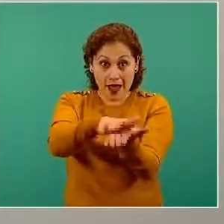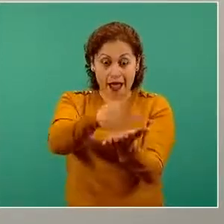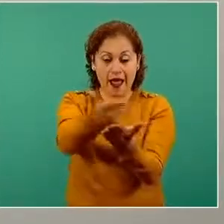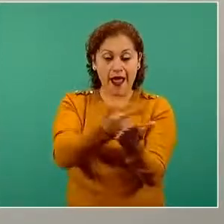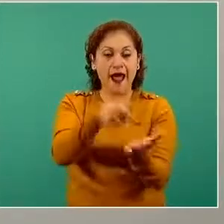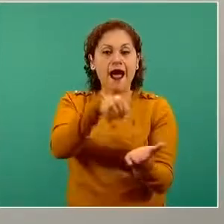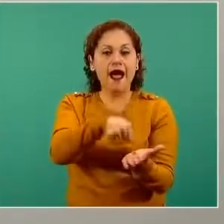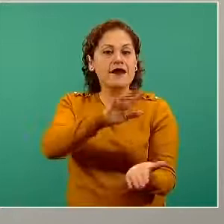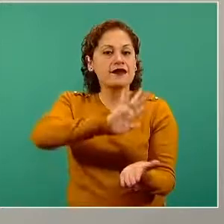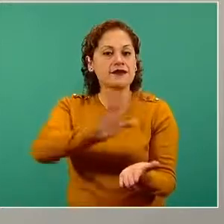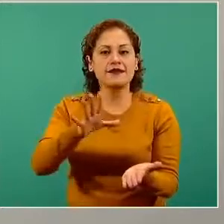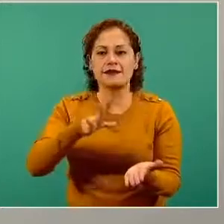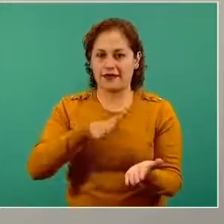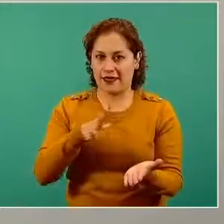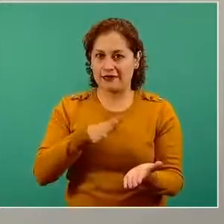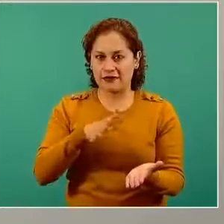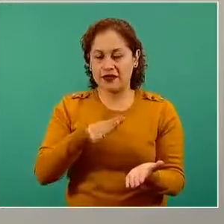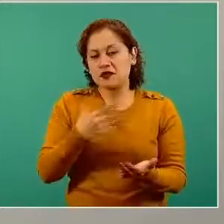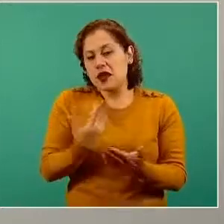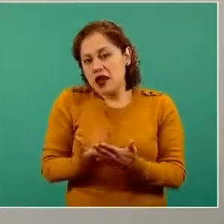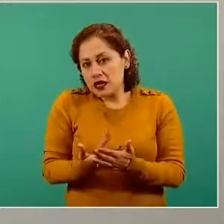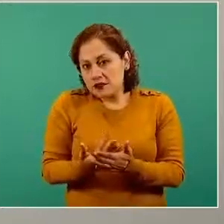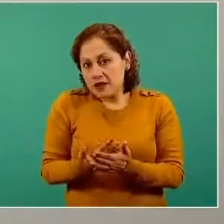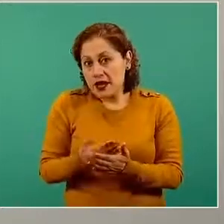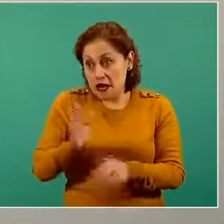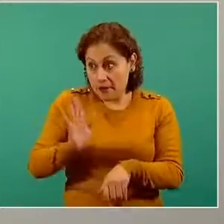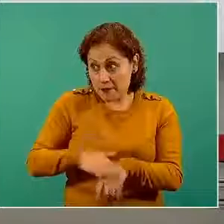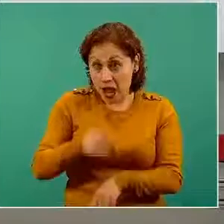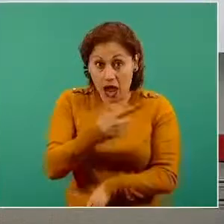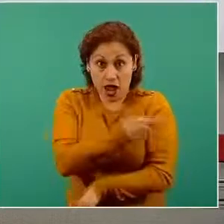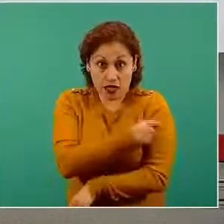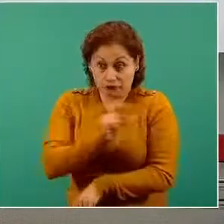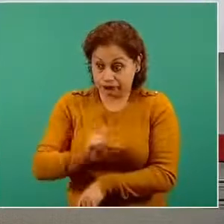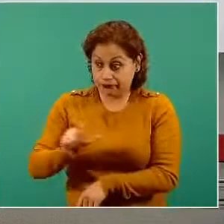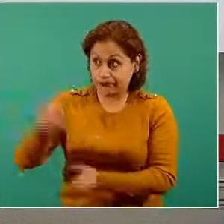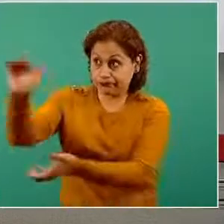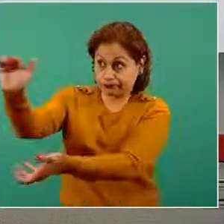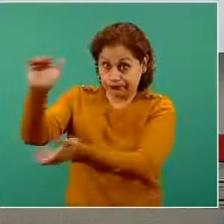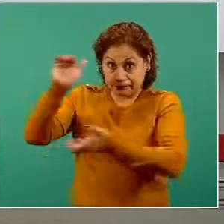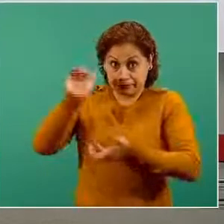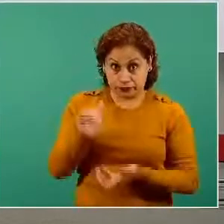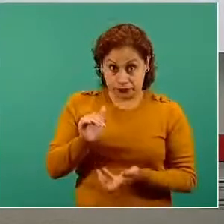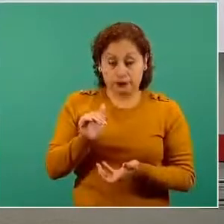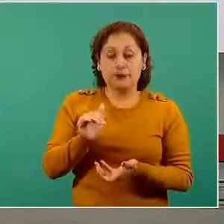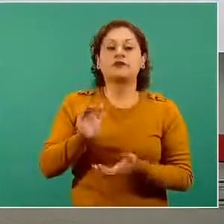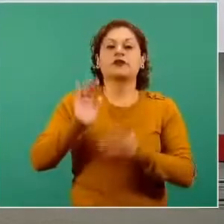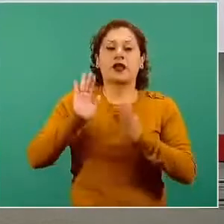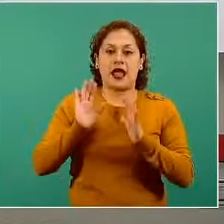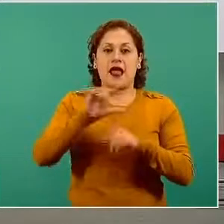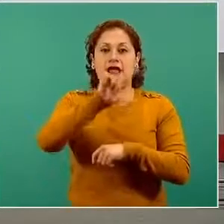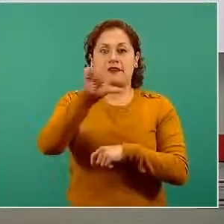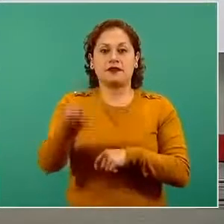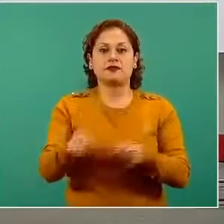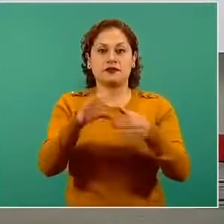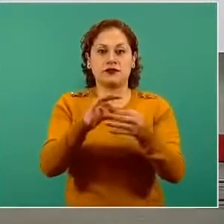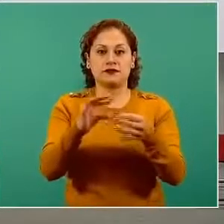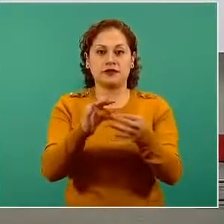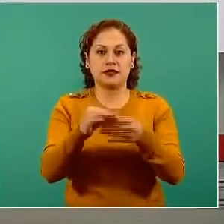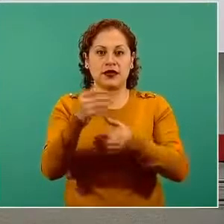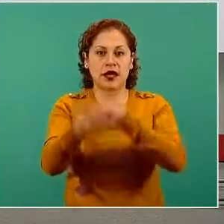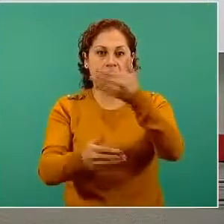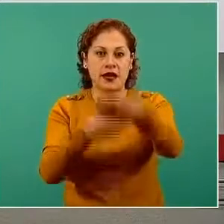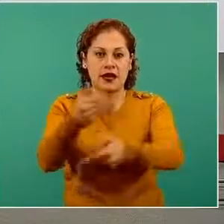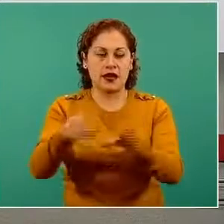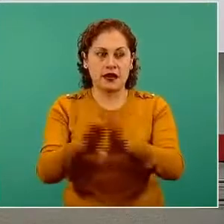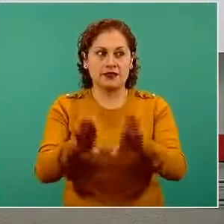ni bien llegue más dotación de vacunas con estas nuevas, inclusive que ya llegaron el día de ayer,